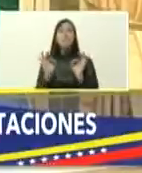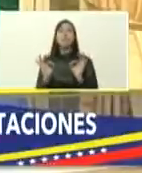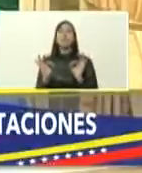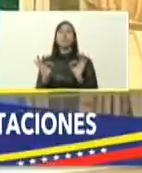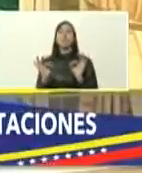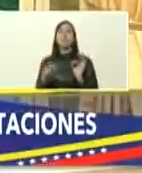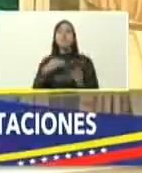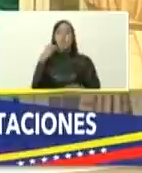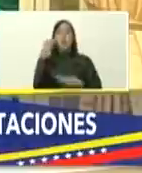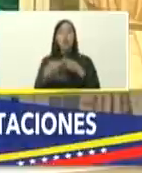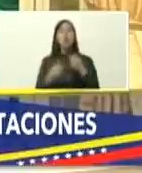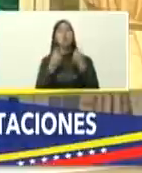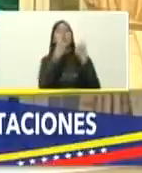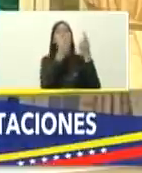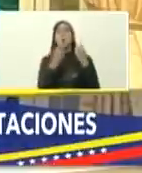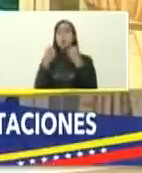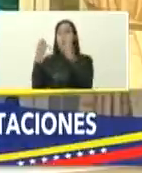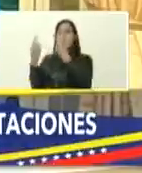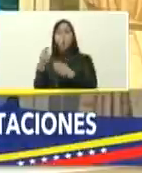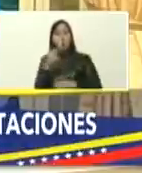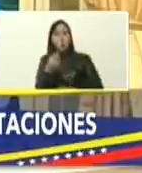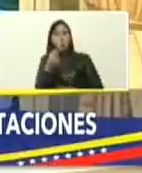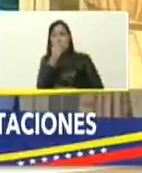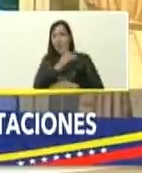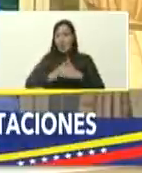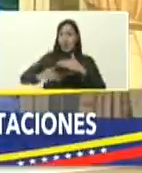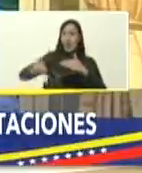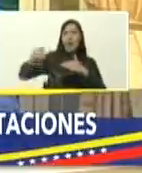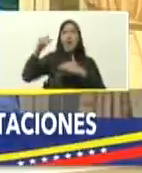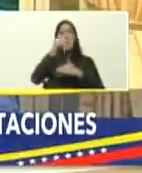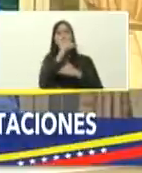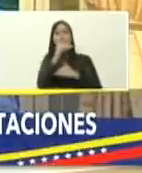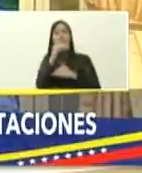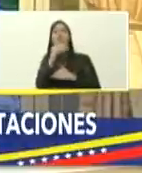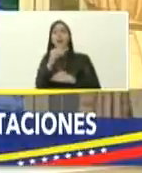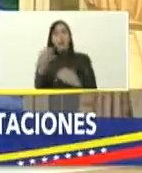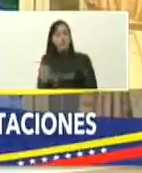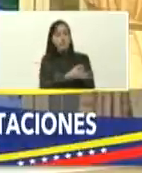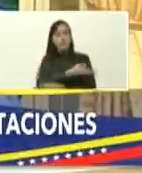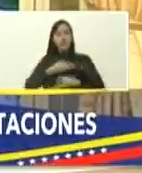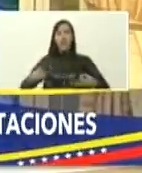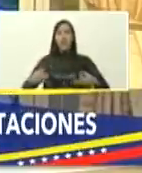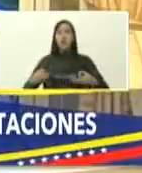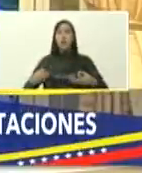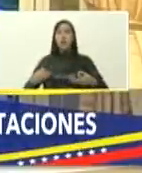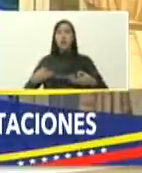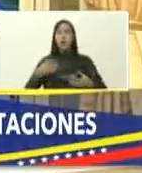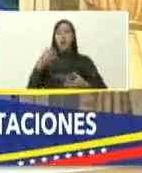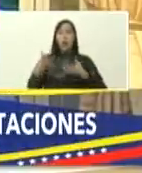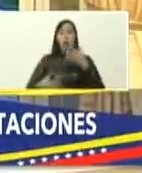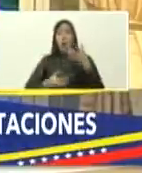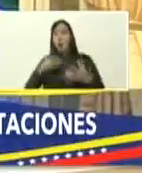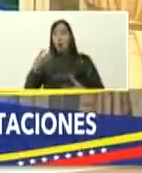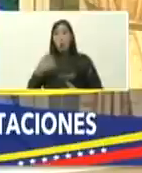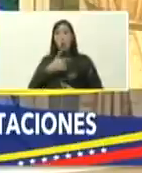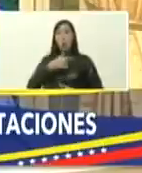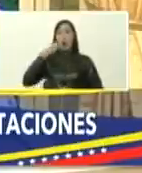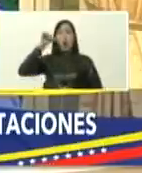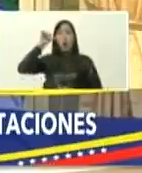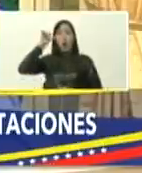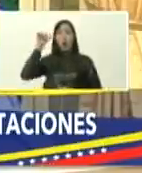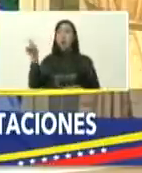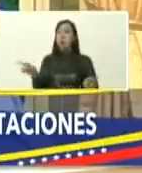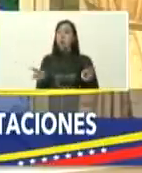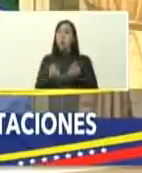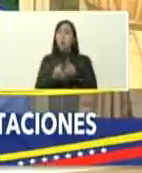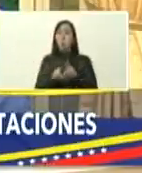está siendo exportado. Es un frijol chino de altísima calidad, que en la cocina asiática es visto como un manjar.